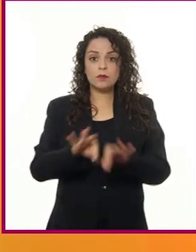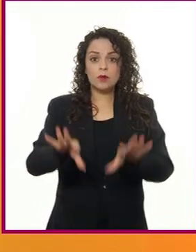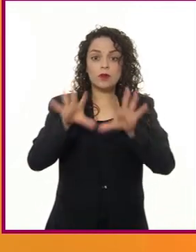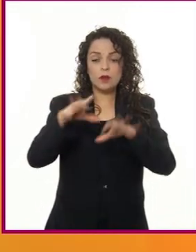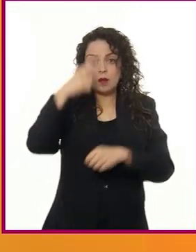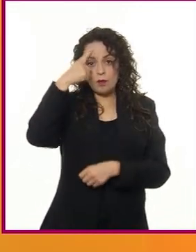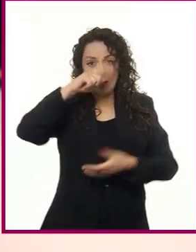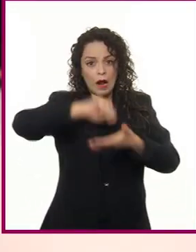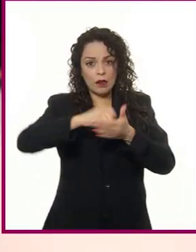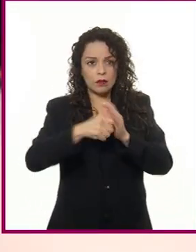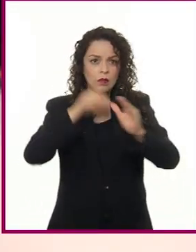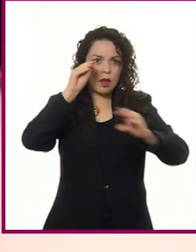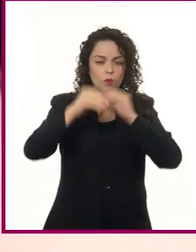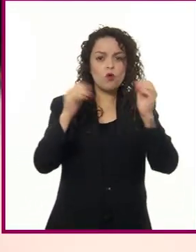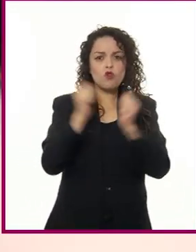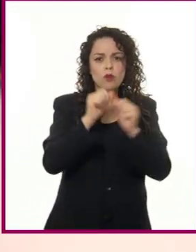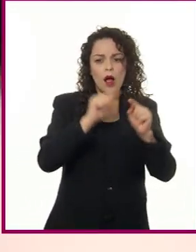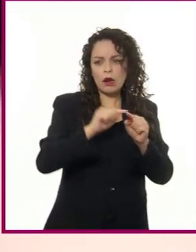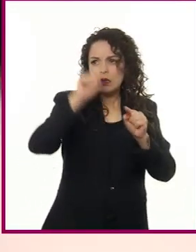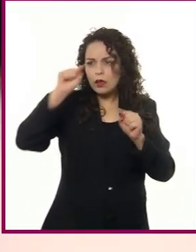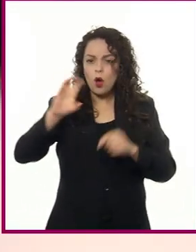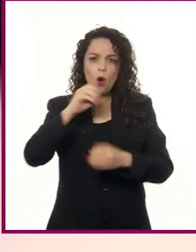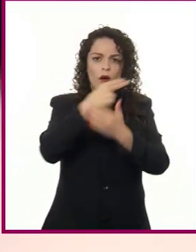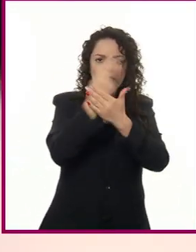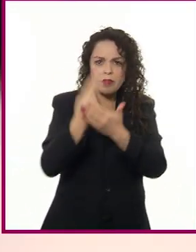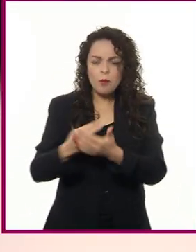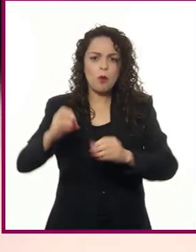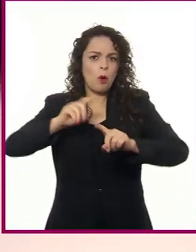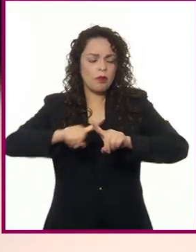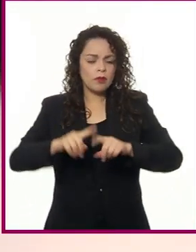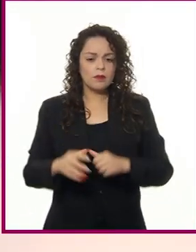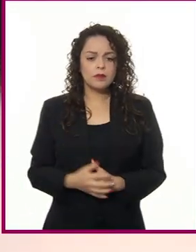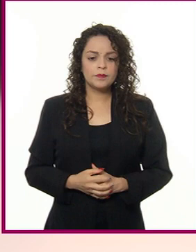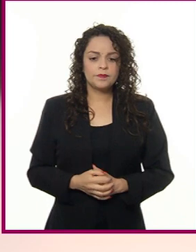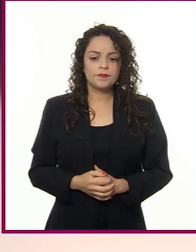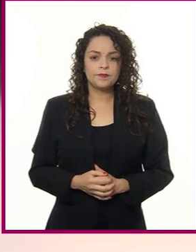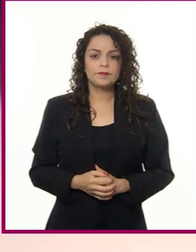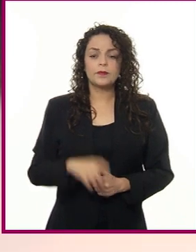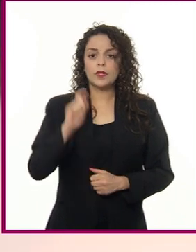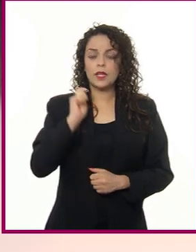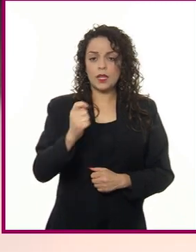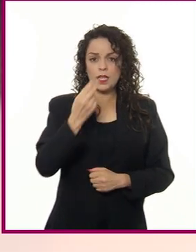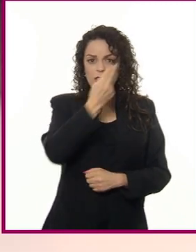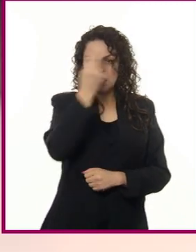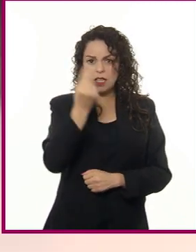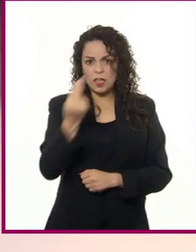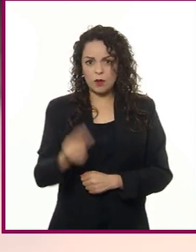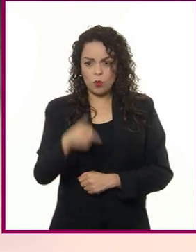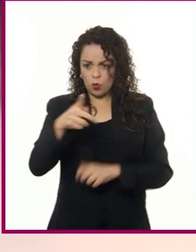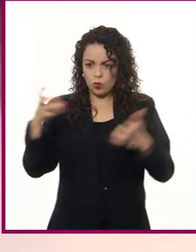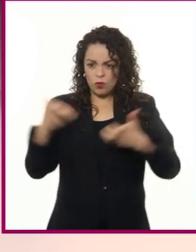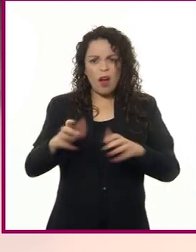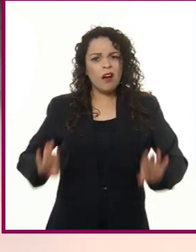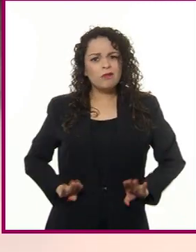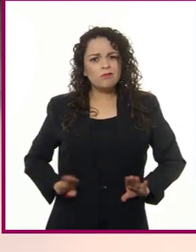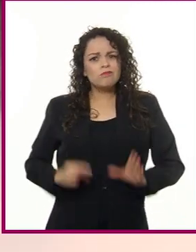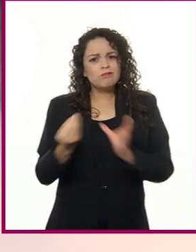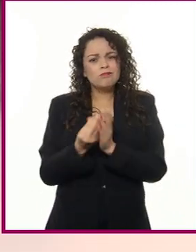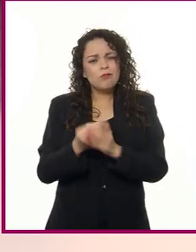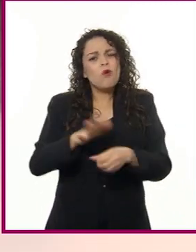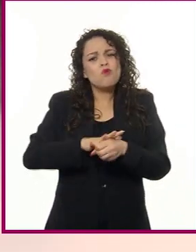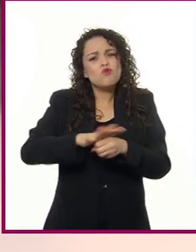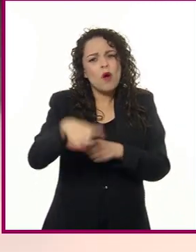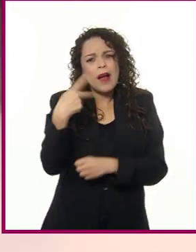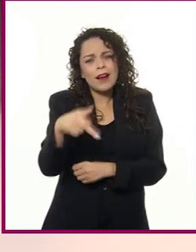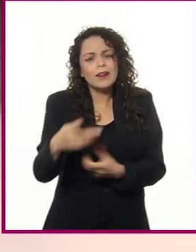representaciones técnicas? ¿Qué características tienen los dibujos a mano alzada que has realizado? ¿Cuál